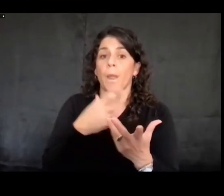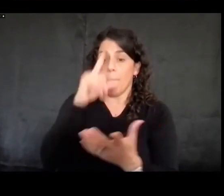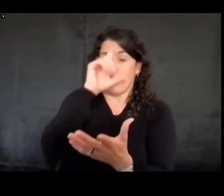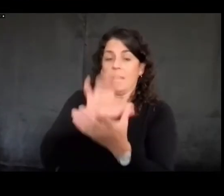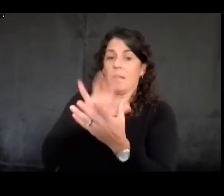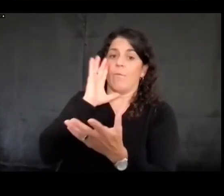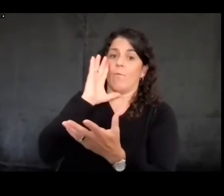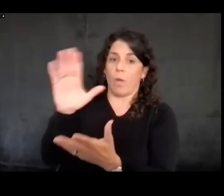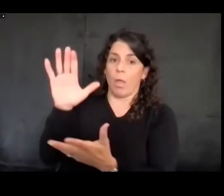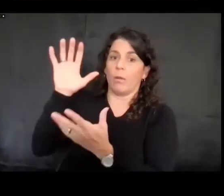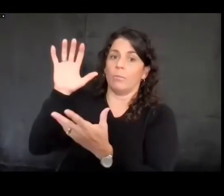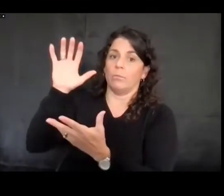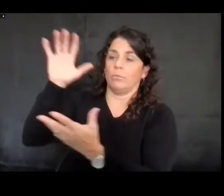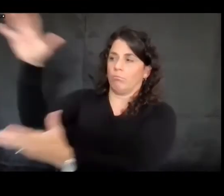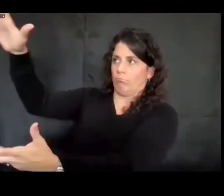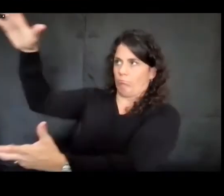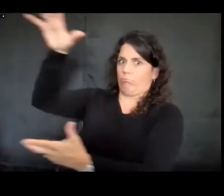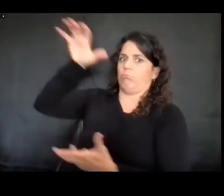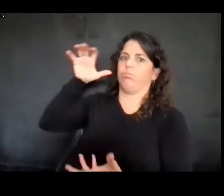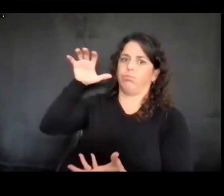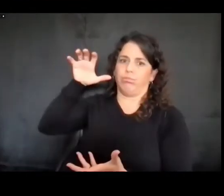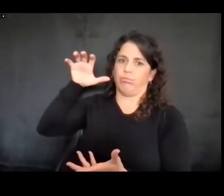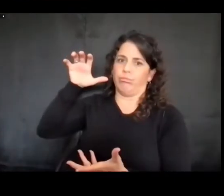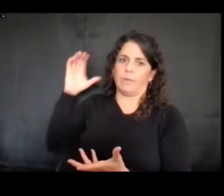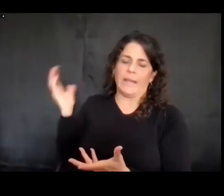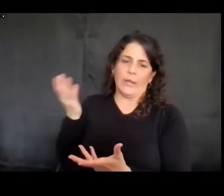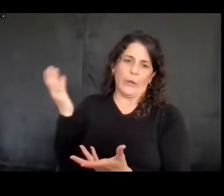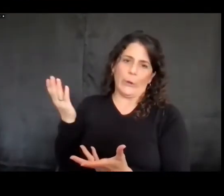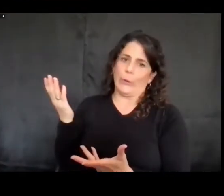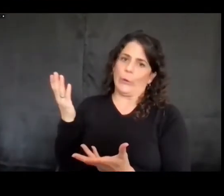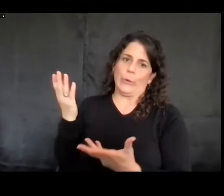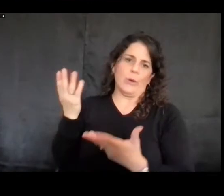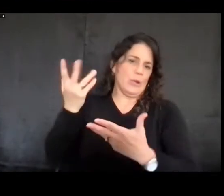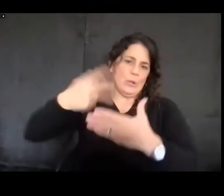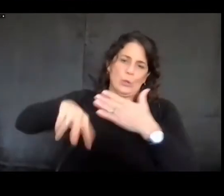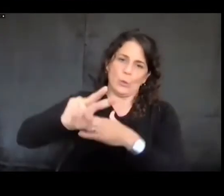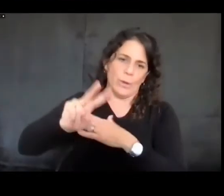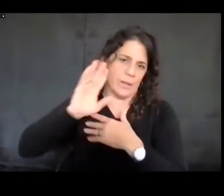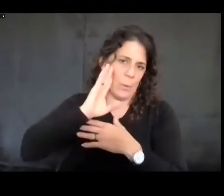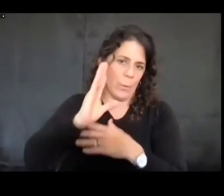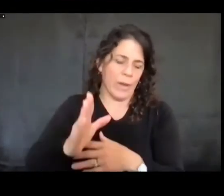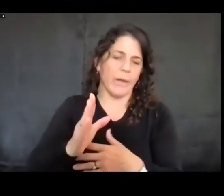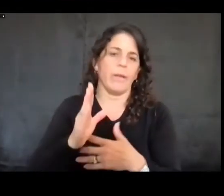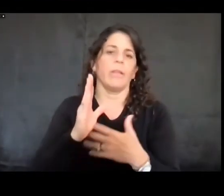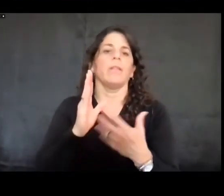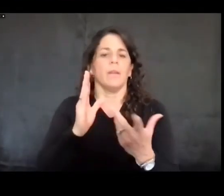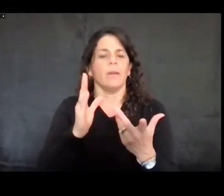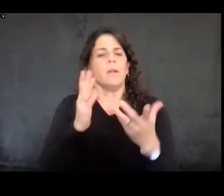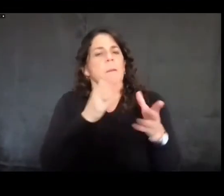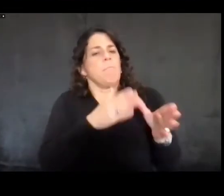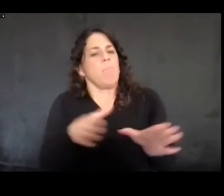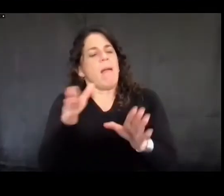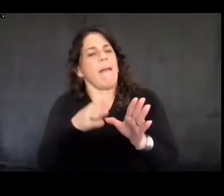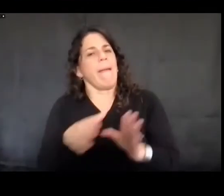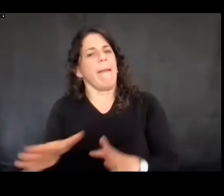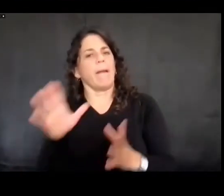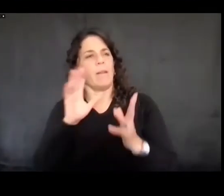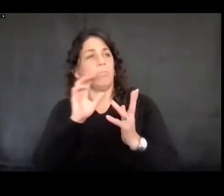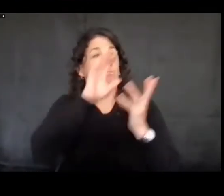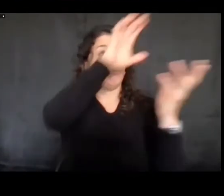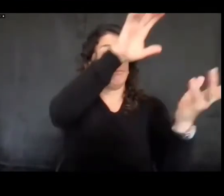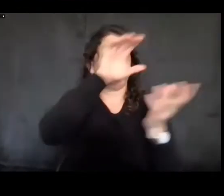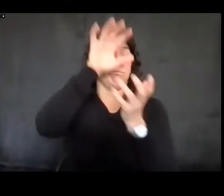infusión de vacunas en el condado comenzando en dos semanas por tanto estamos planeando